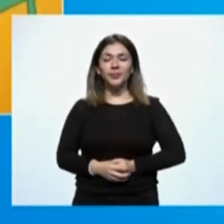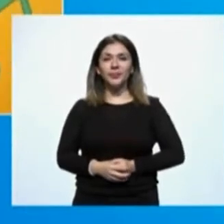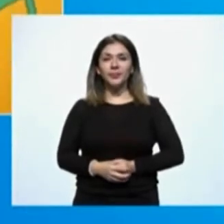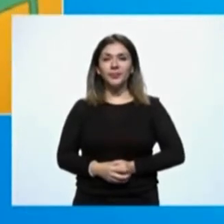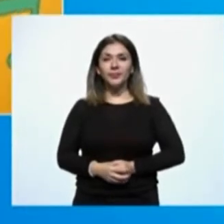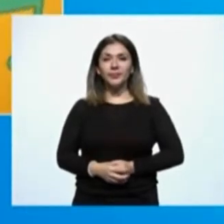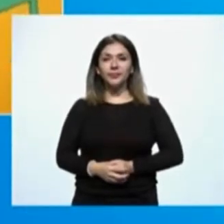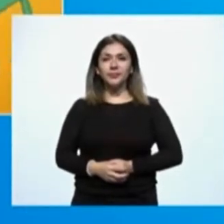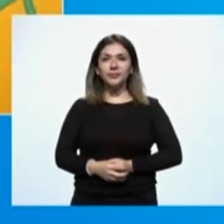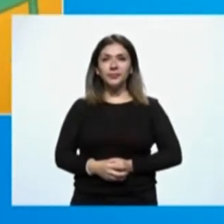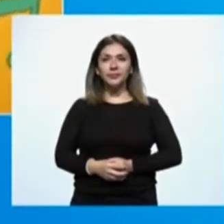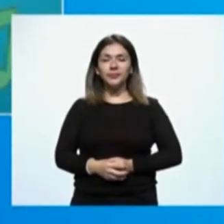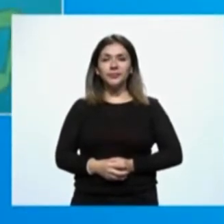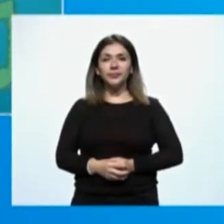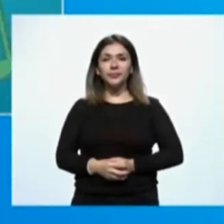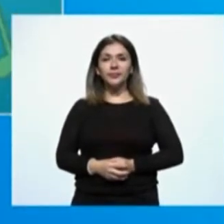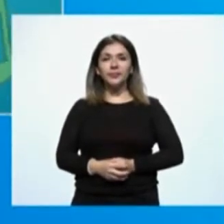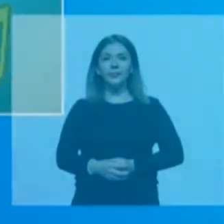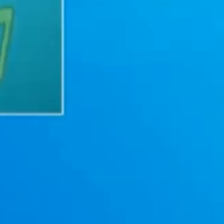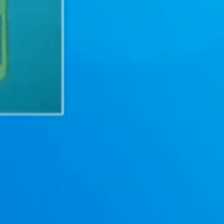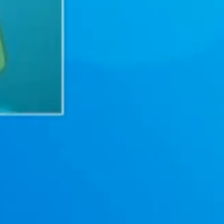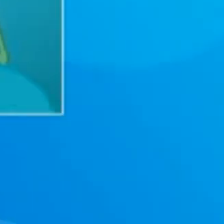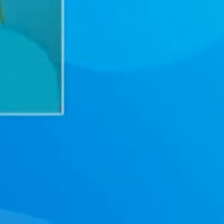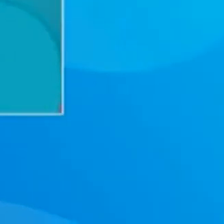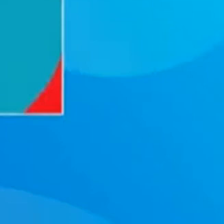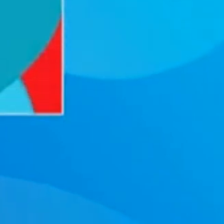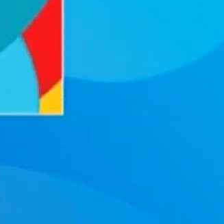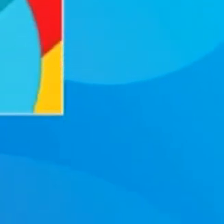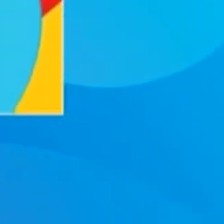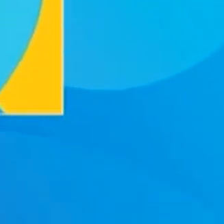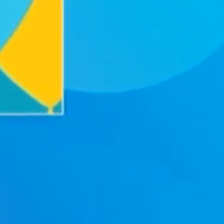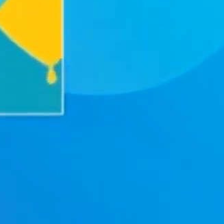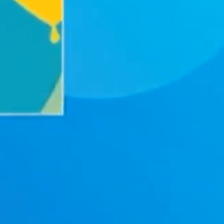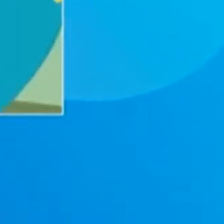gua, gua, gua, ton, ton, ton, gua, gua, gua, ton, ton, ton.